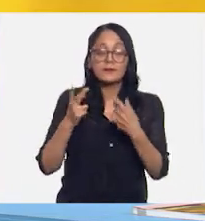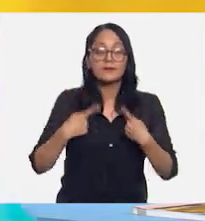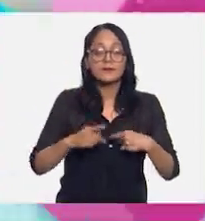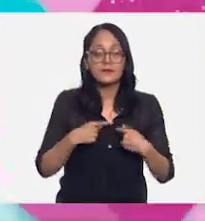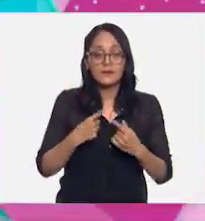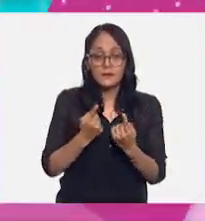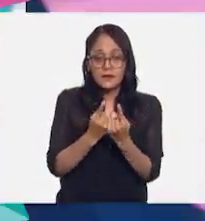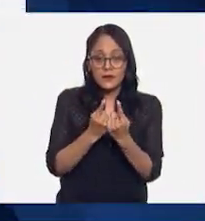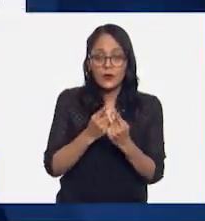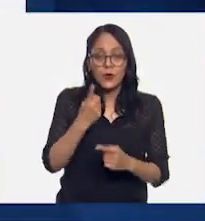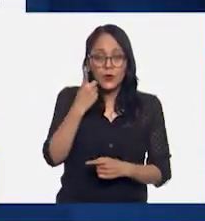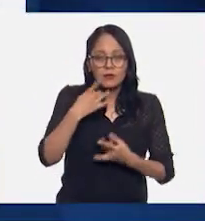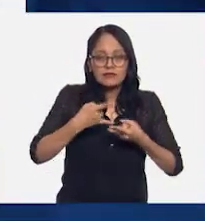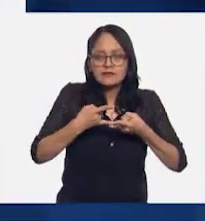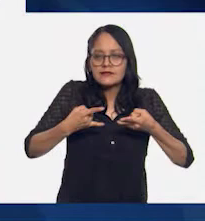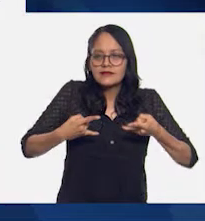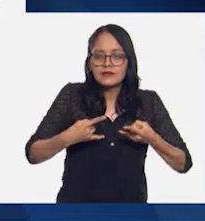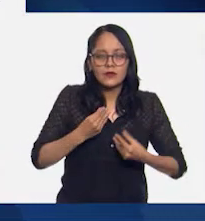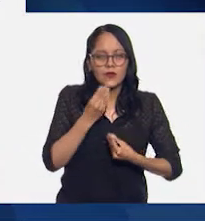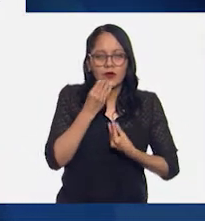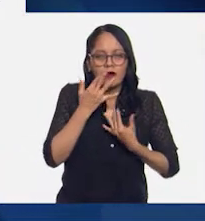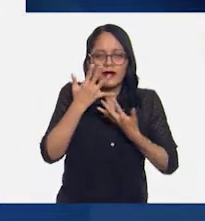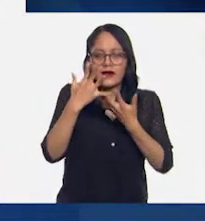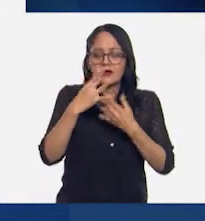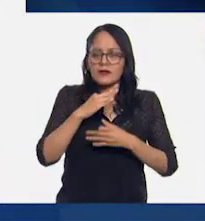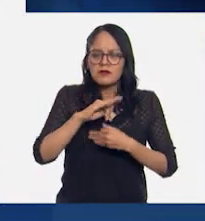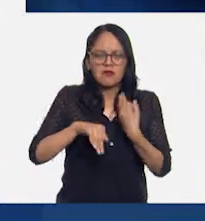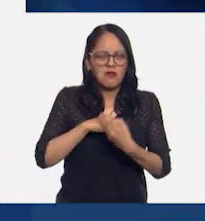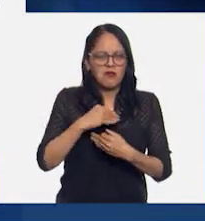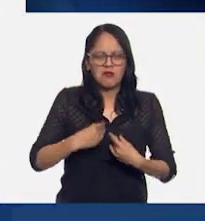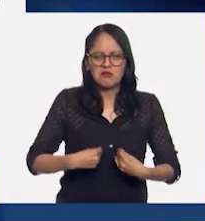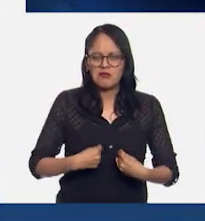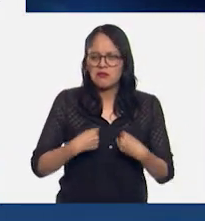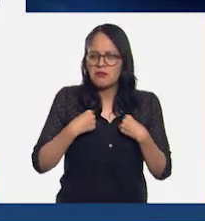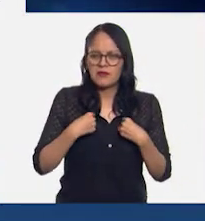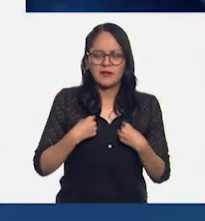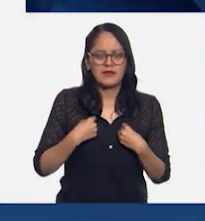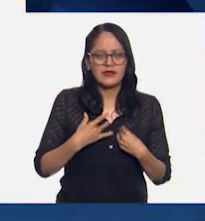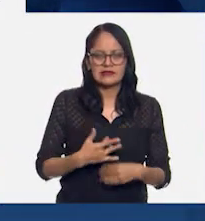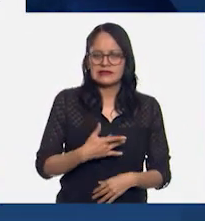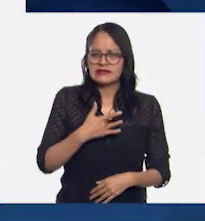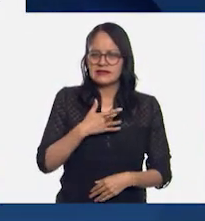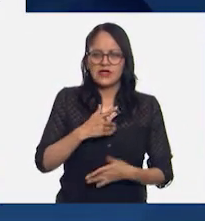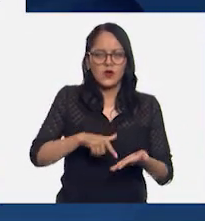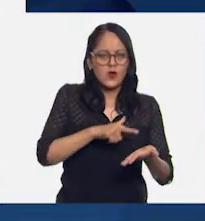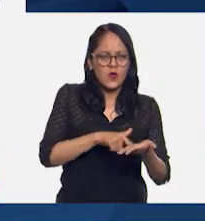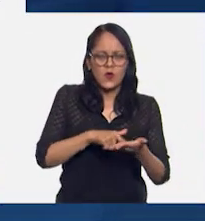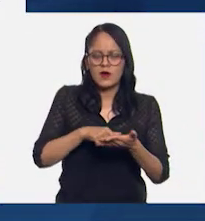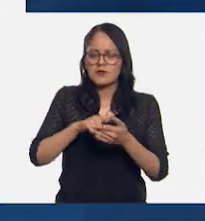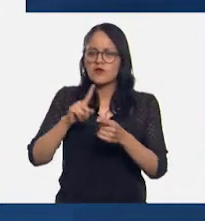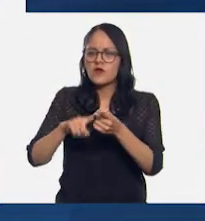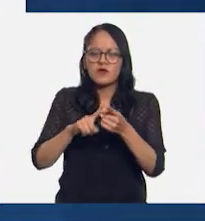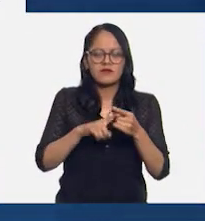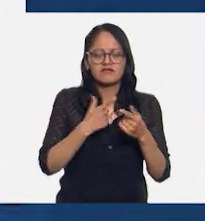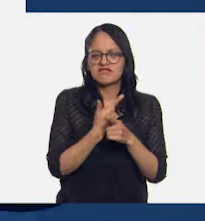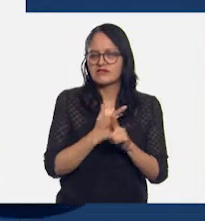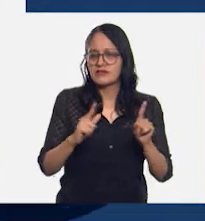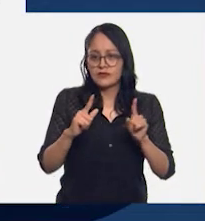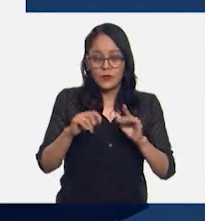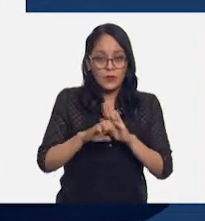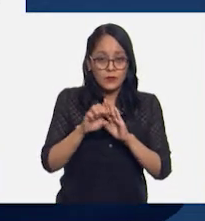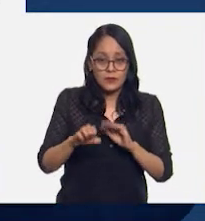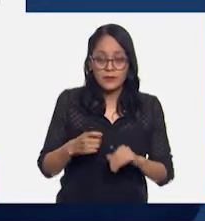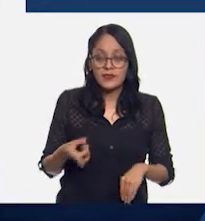una experiencia poética puede vivirse en cualquier momento y en cualquier circunstancia. A quien no escucha el mar en